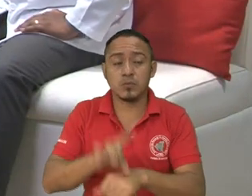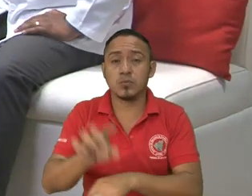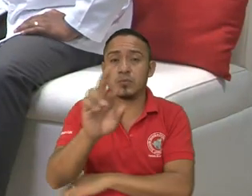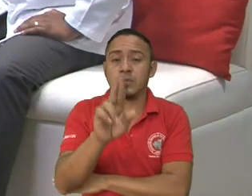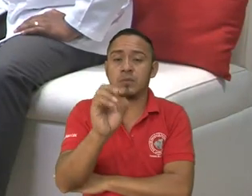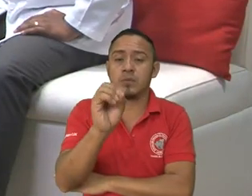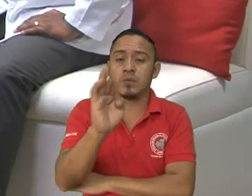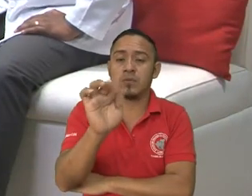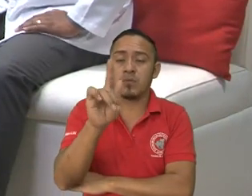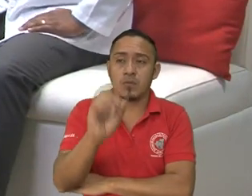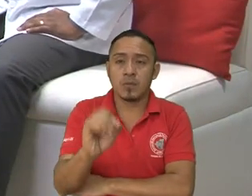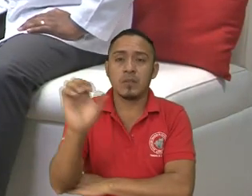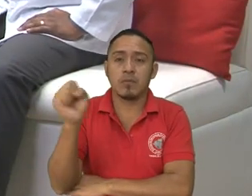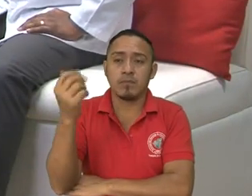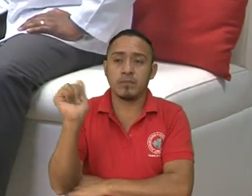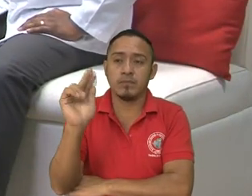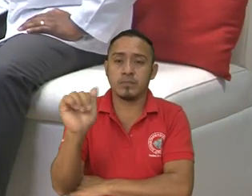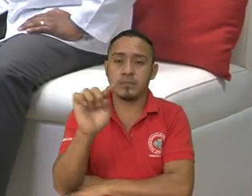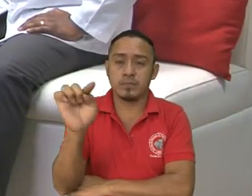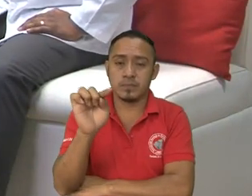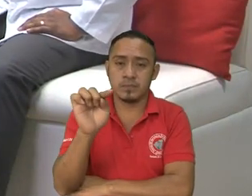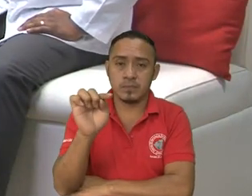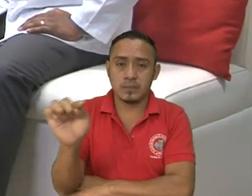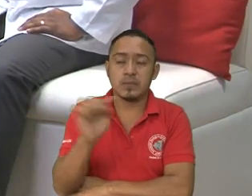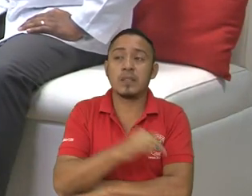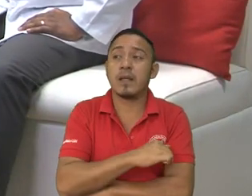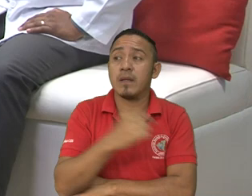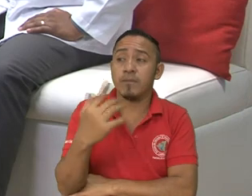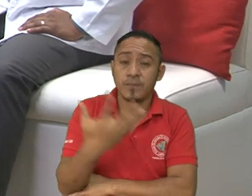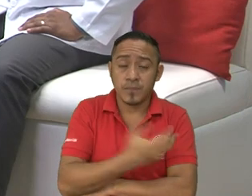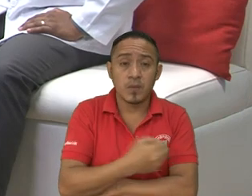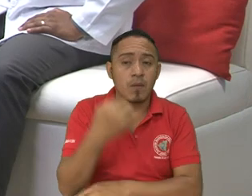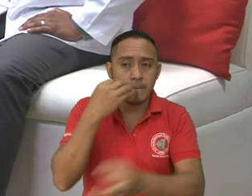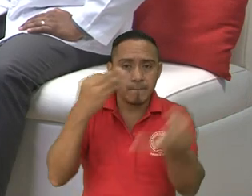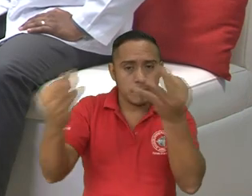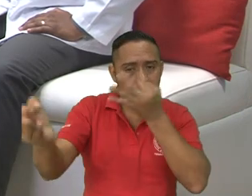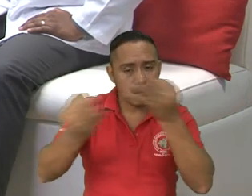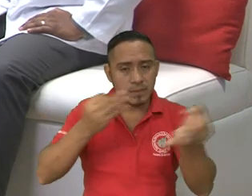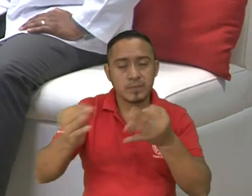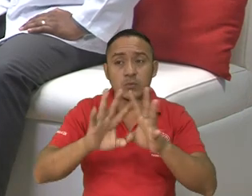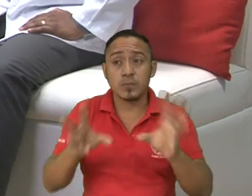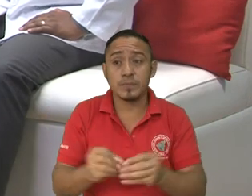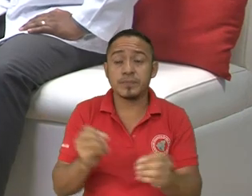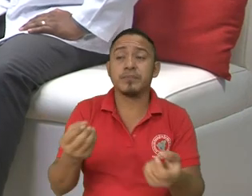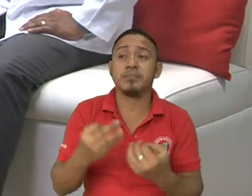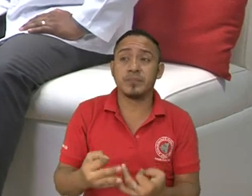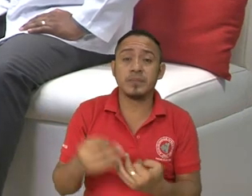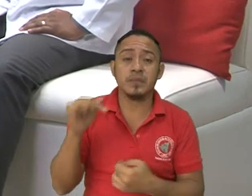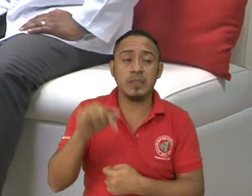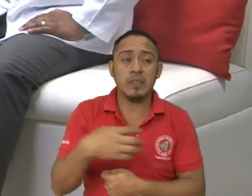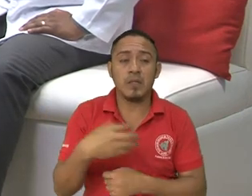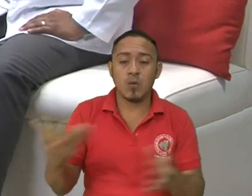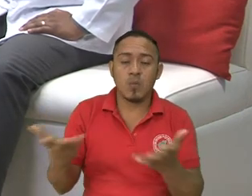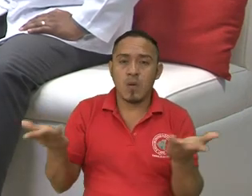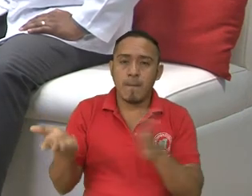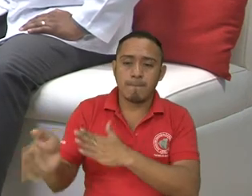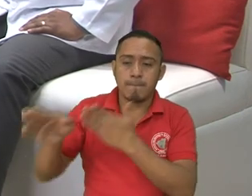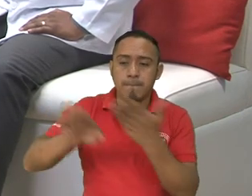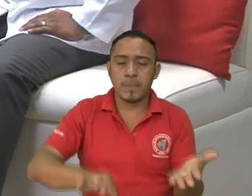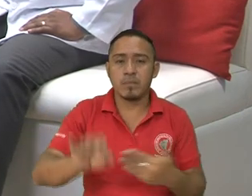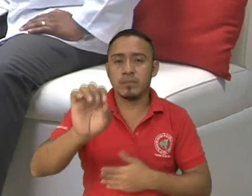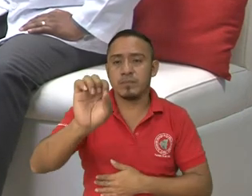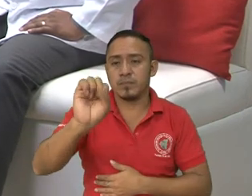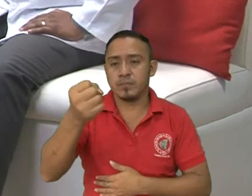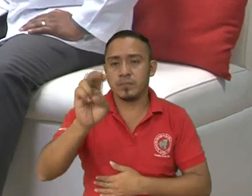Sánchez por habernos acompañado el día de hoy y habernos brindado todas estas recomendaciones y toda esta explicación sobre esta muerte súbita.